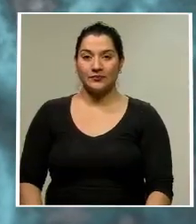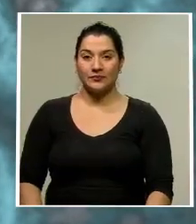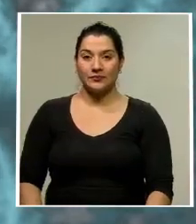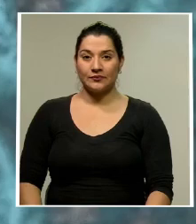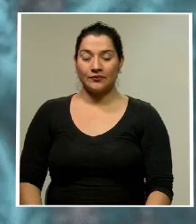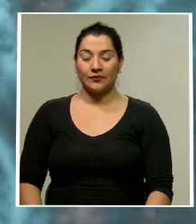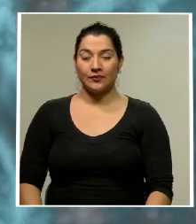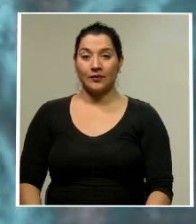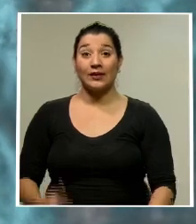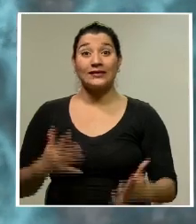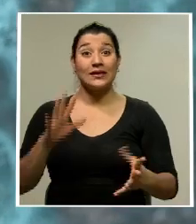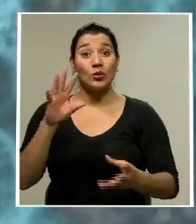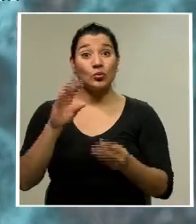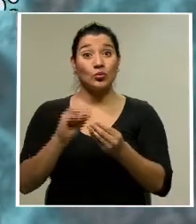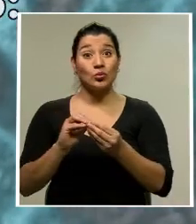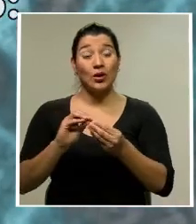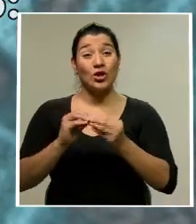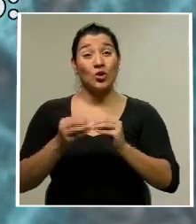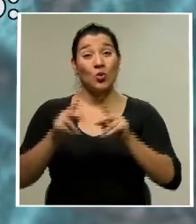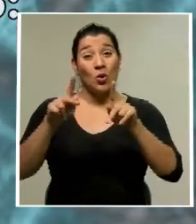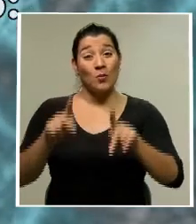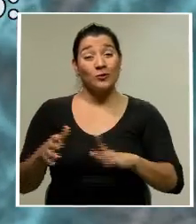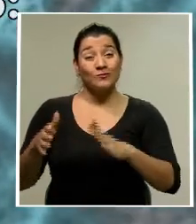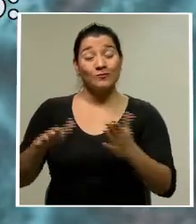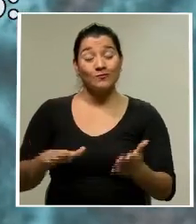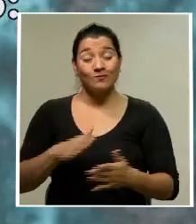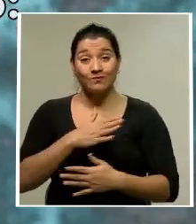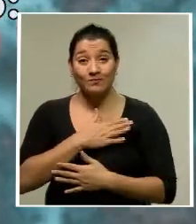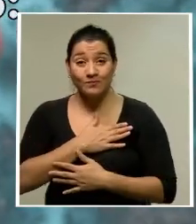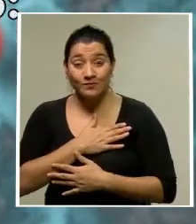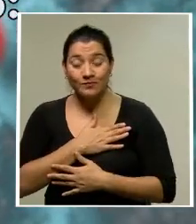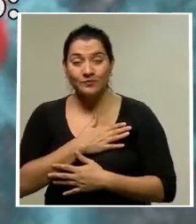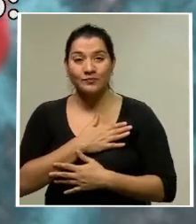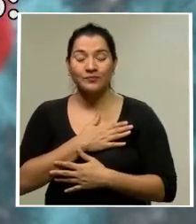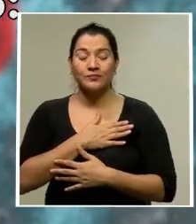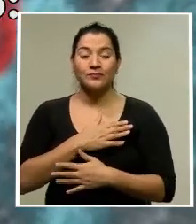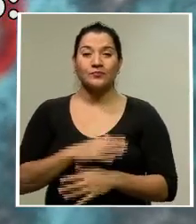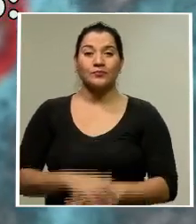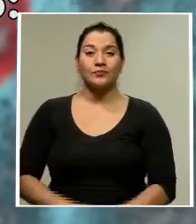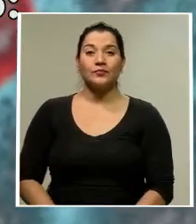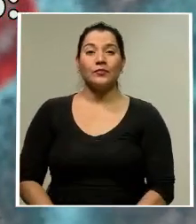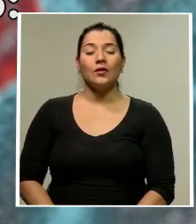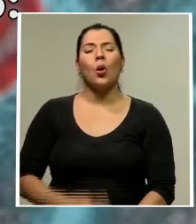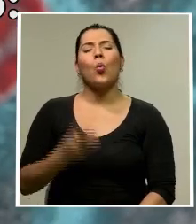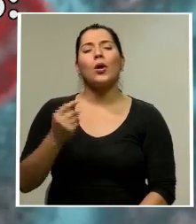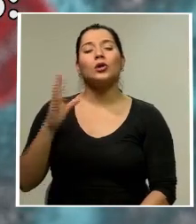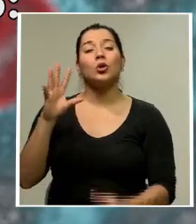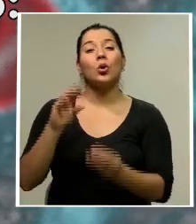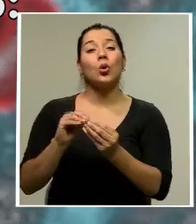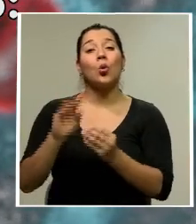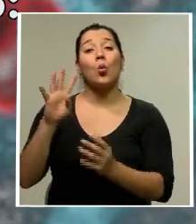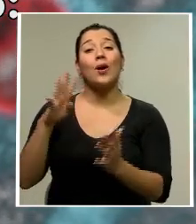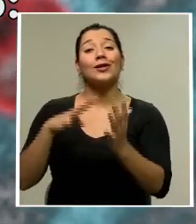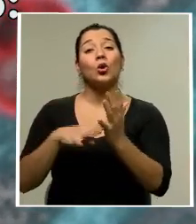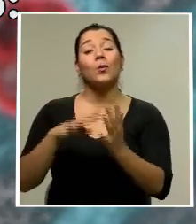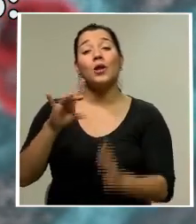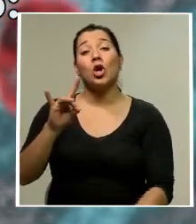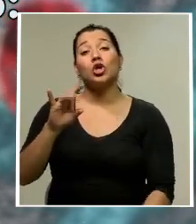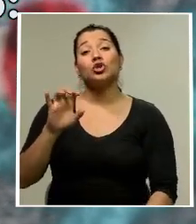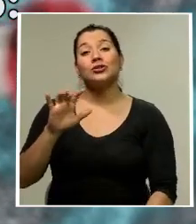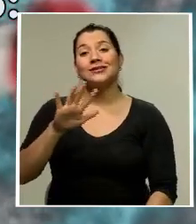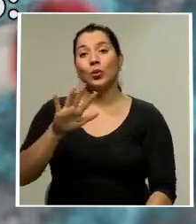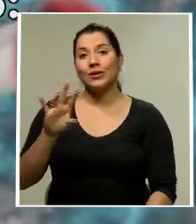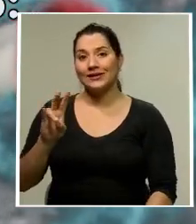En total han fallecido, lamentamos el fallecimiento de 4.857